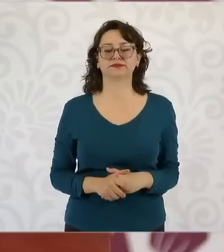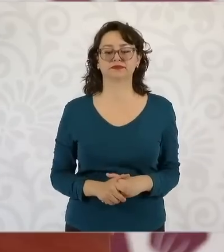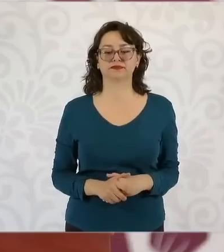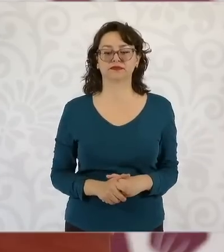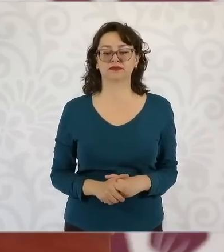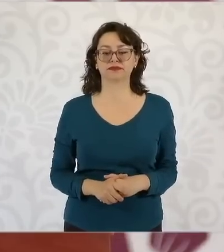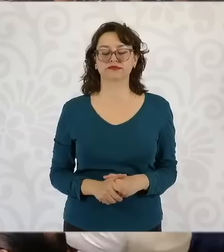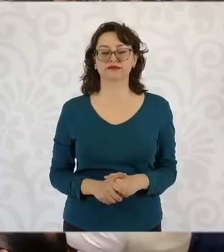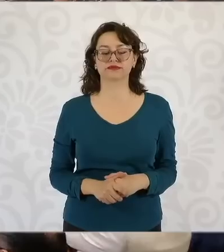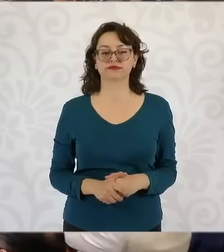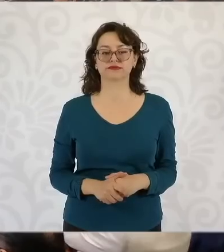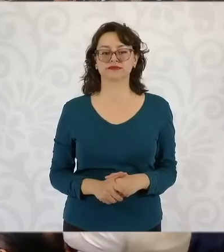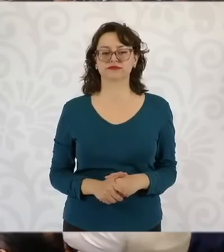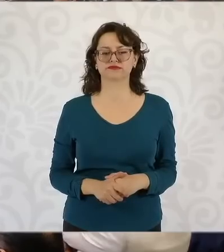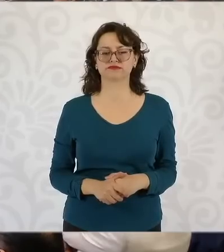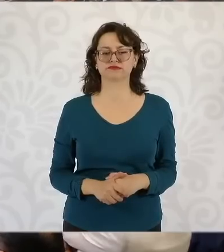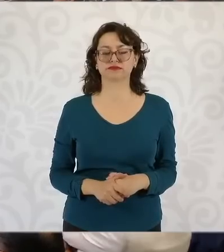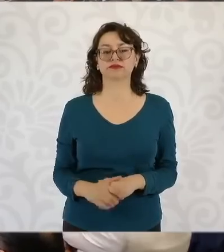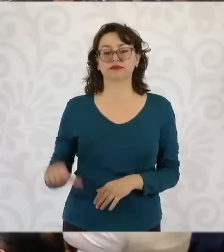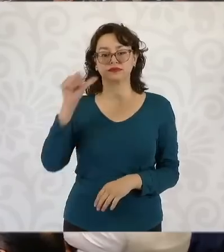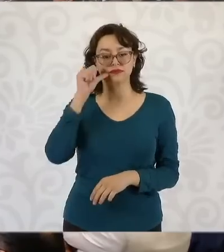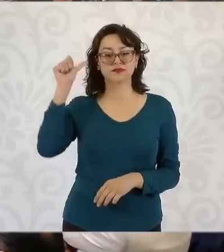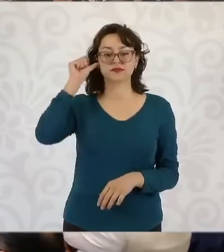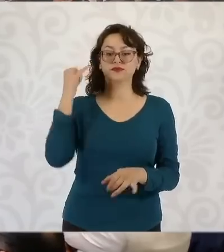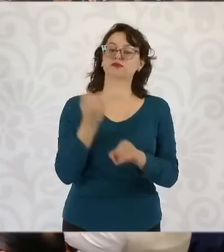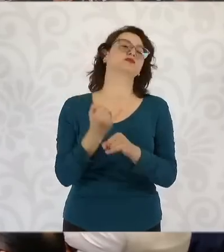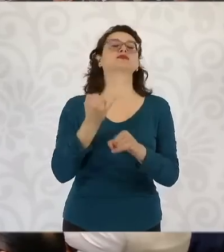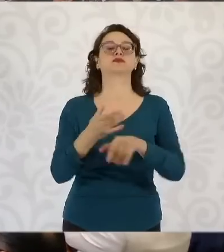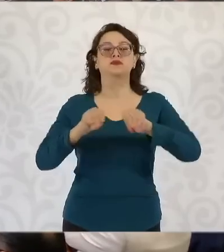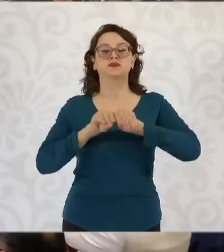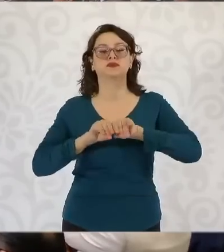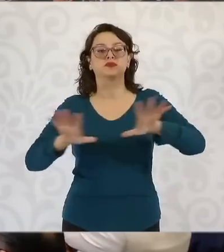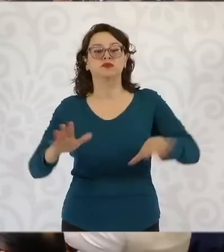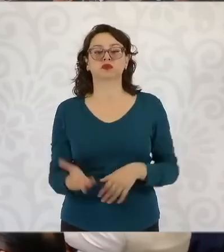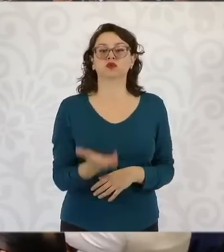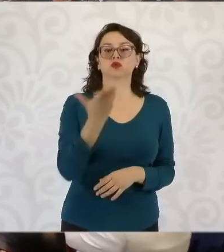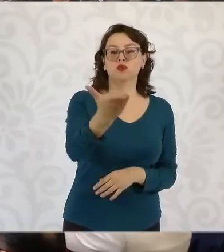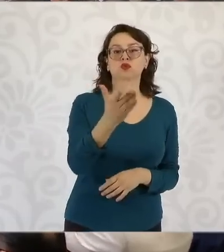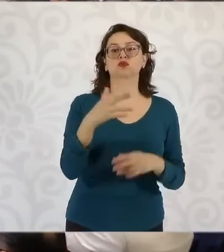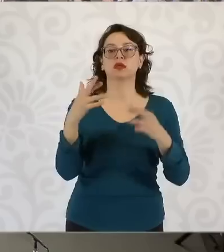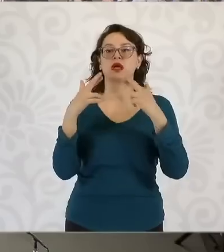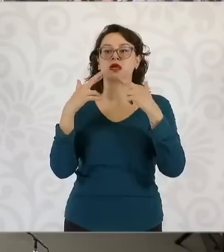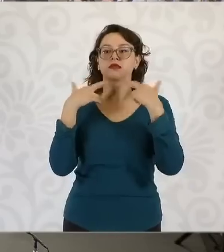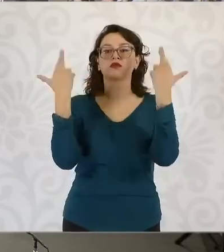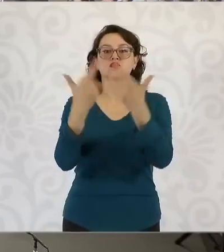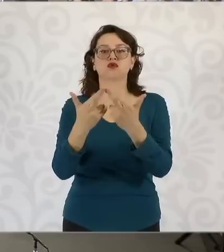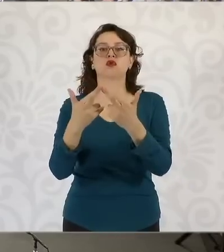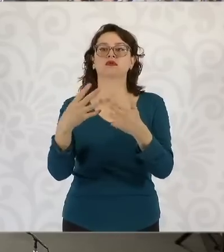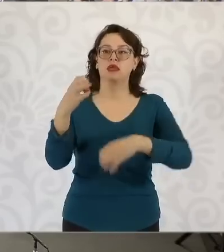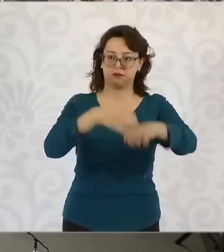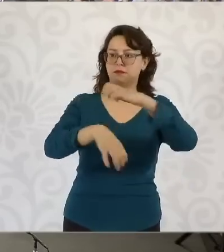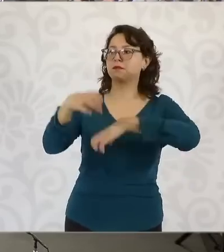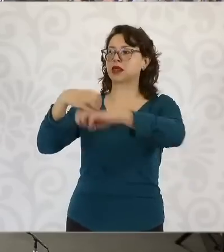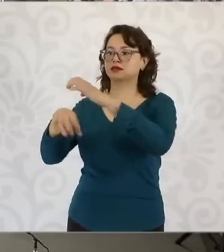Claro, ayer también nos anunciaba a través de redes sociales que se reunió con fabricantes de acero y de concreto para acordar